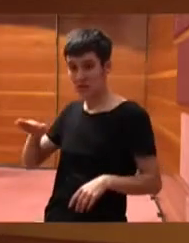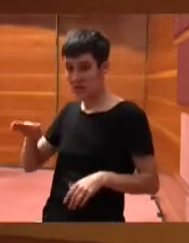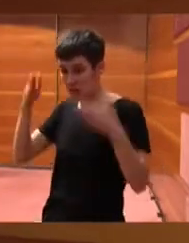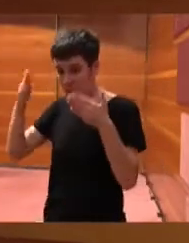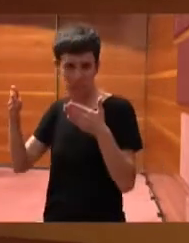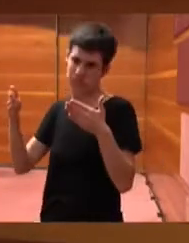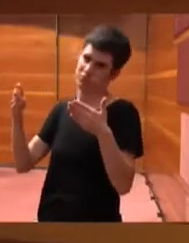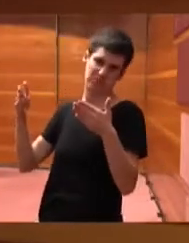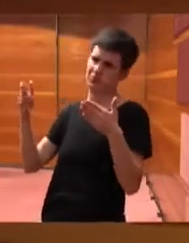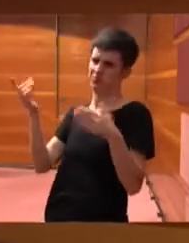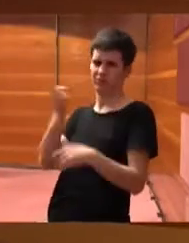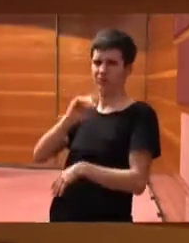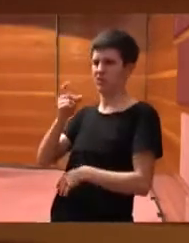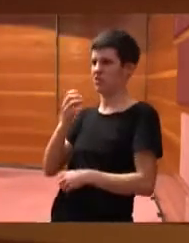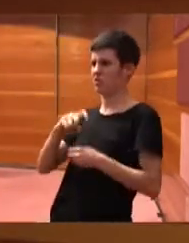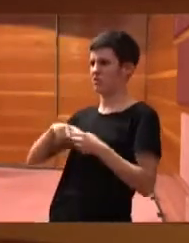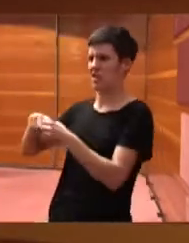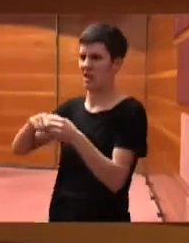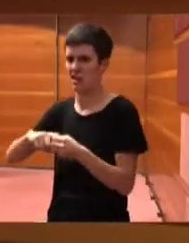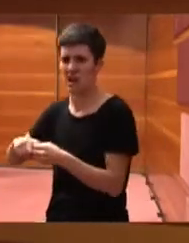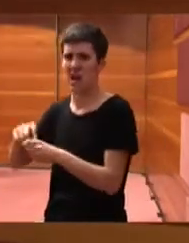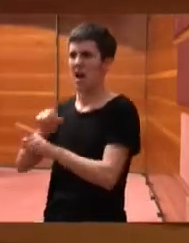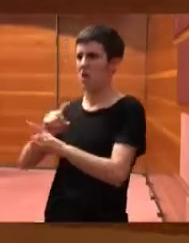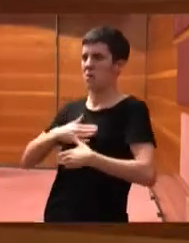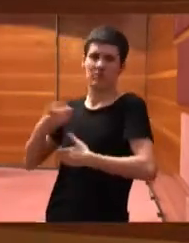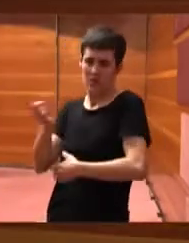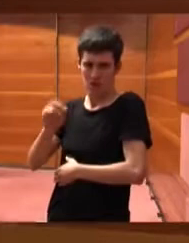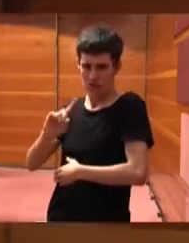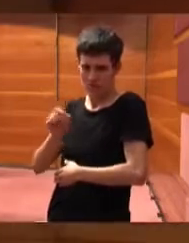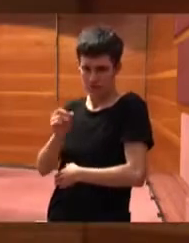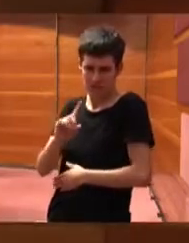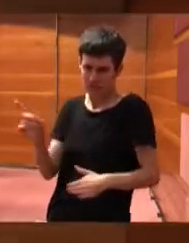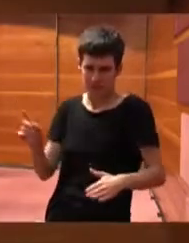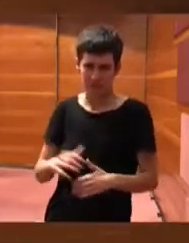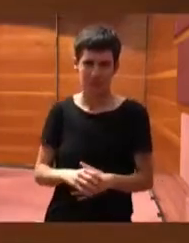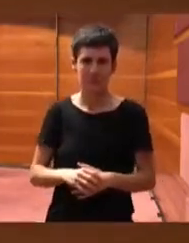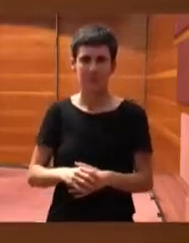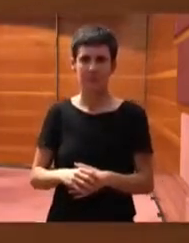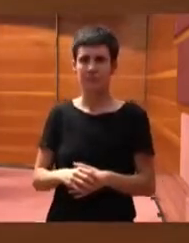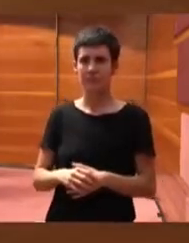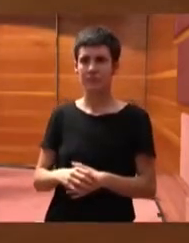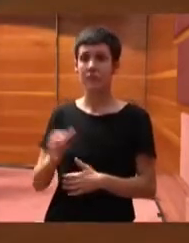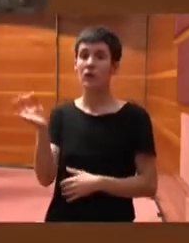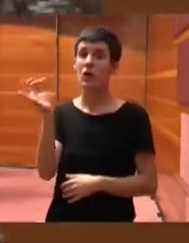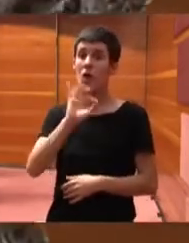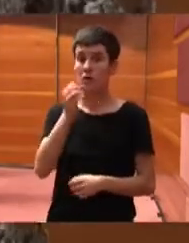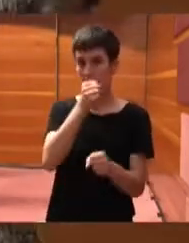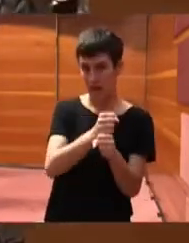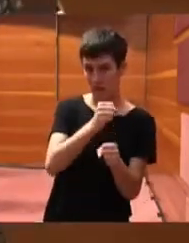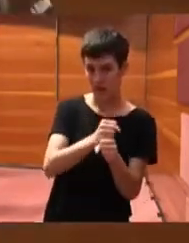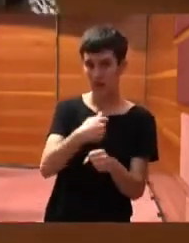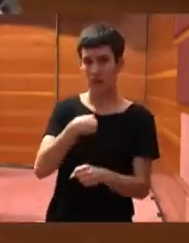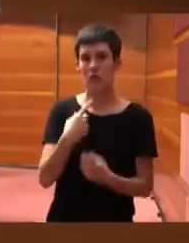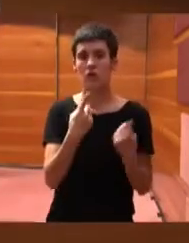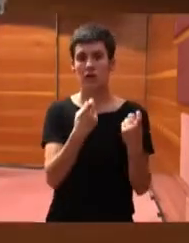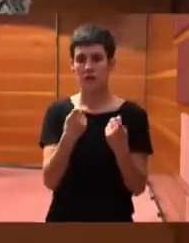asomo, ni por solidaridad, ni porque sé o no, o dejo de saber, no. Vale. O laboral. Bueno, pues yo necesito